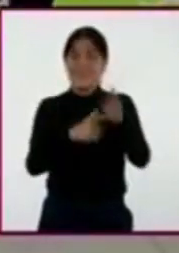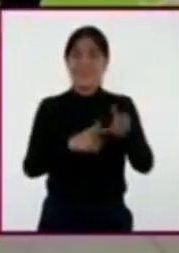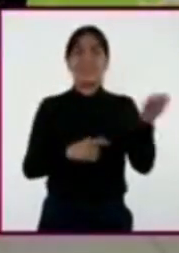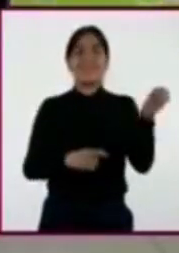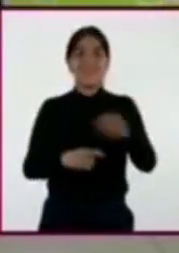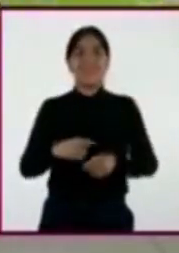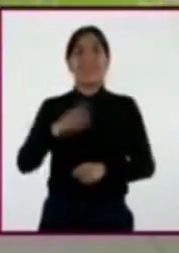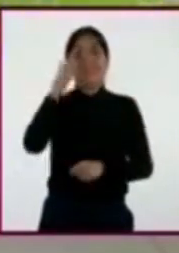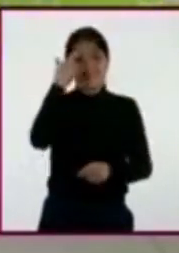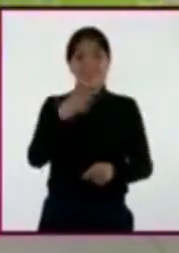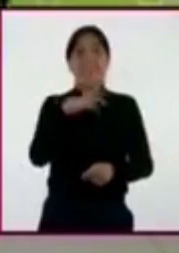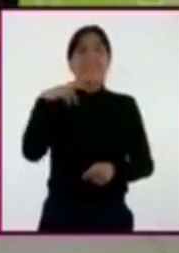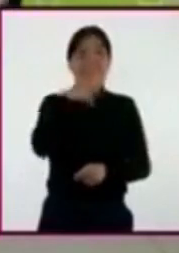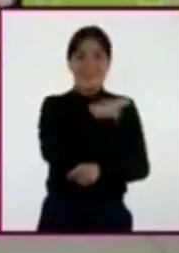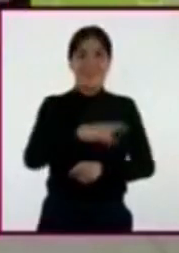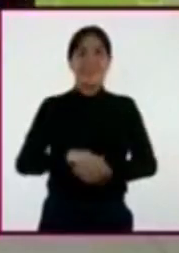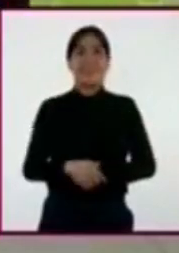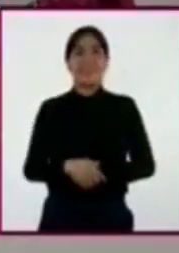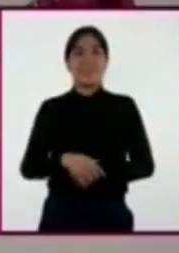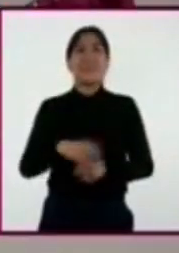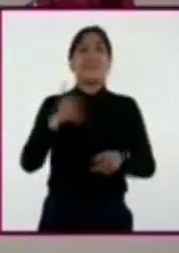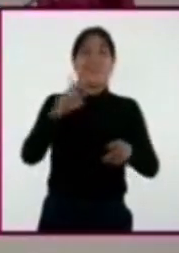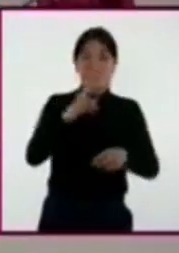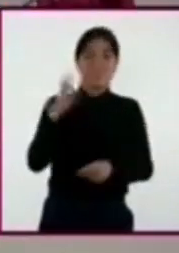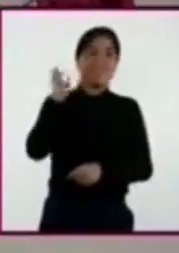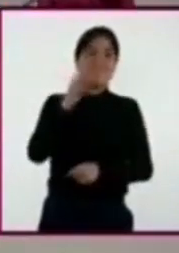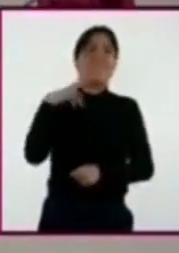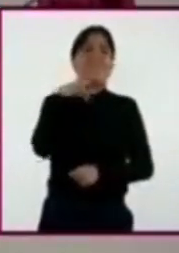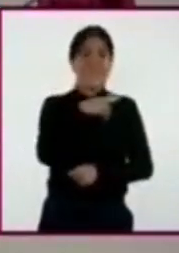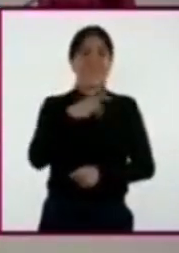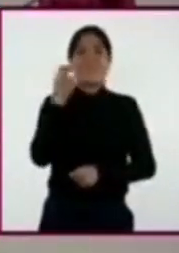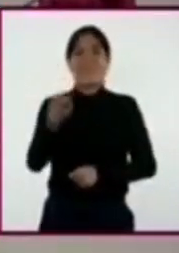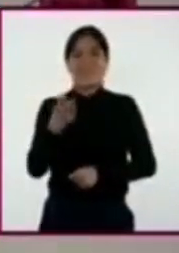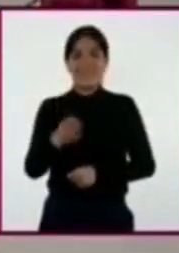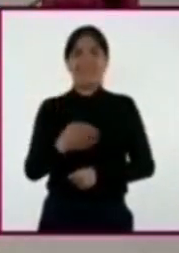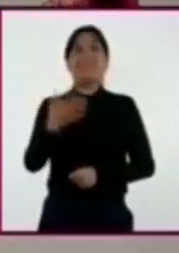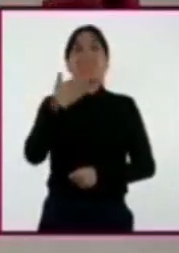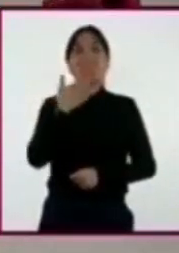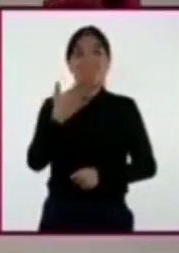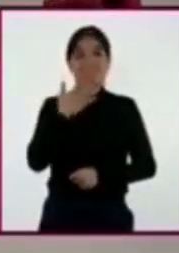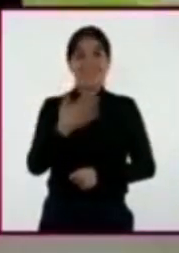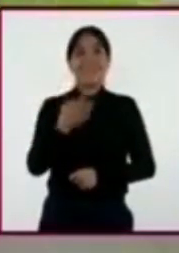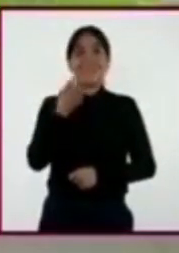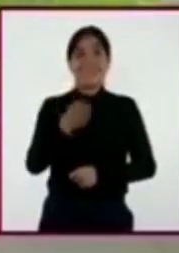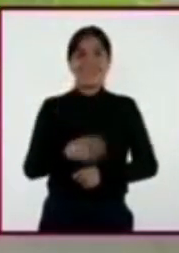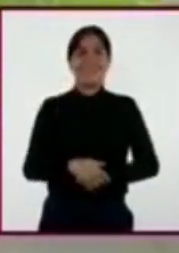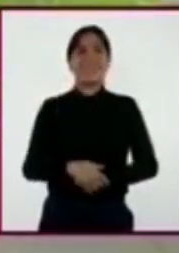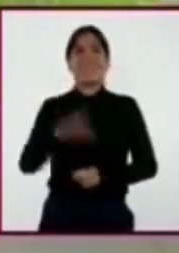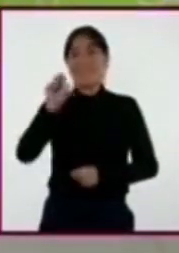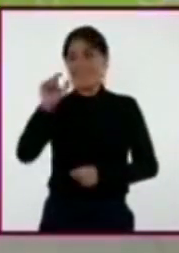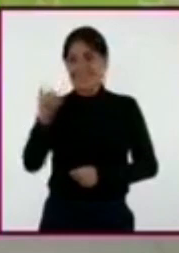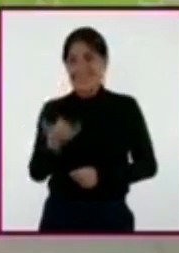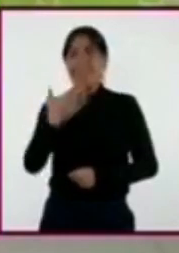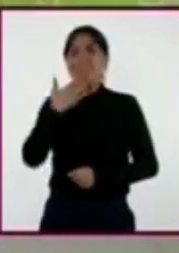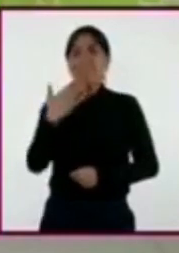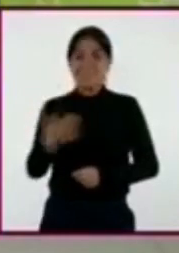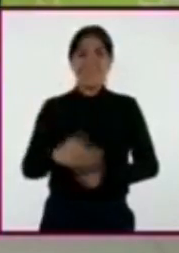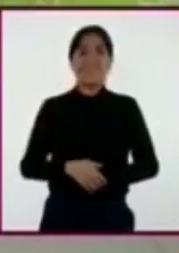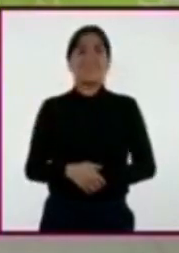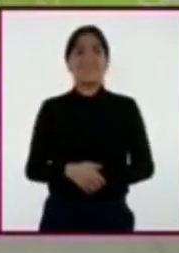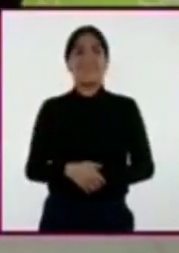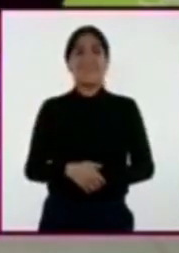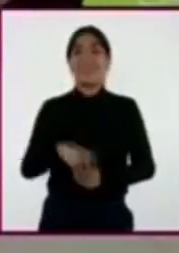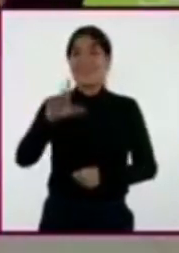sigue, sigue. Acuérdate que es velocidad. Vamos con velocidad. Exacto. Muy bien. Exacto, Leslie. Muy bien.